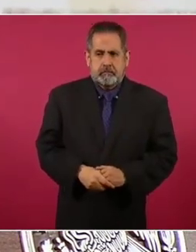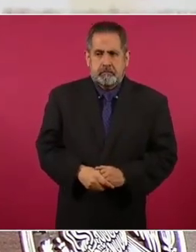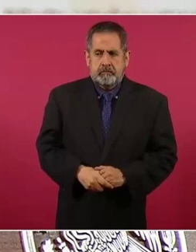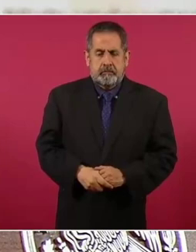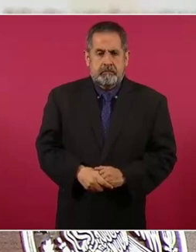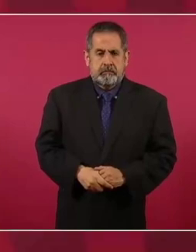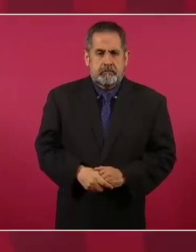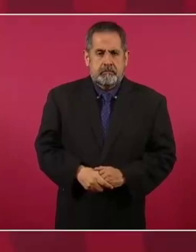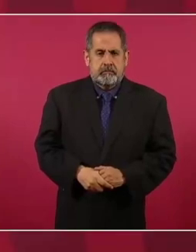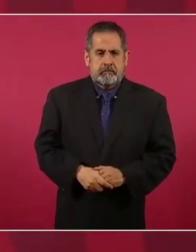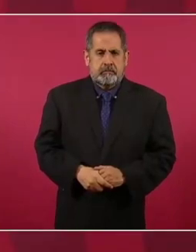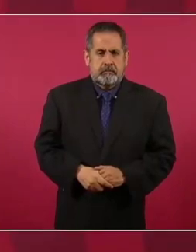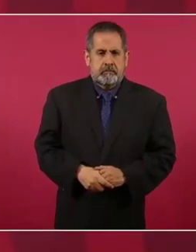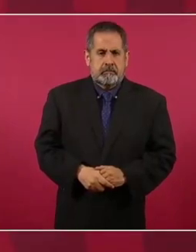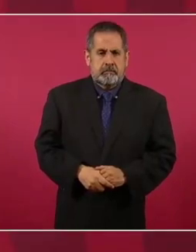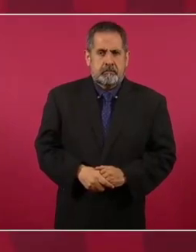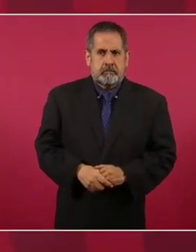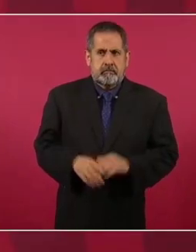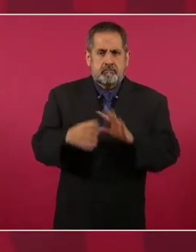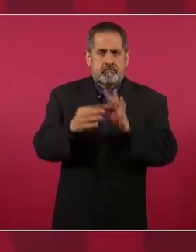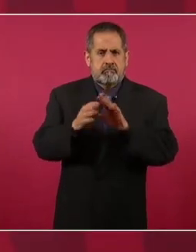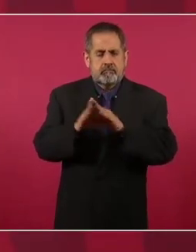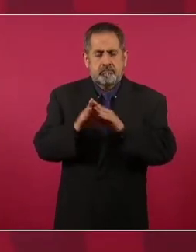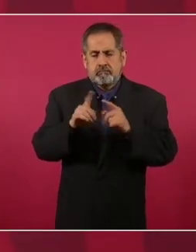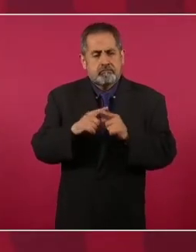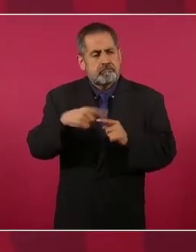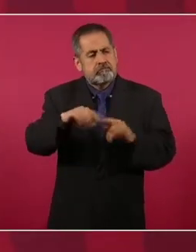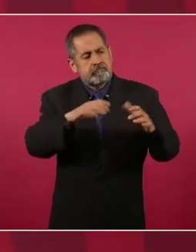Y los místicos